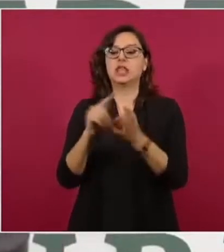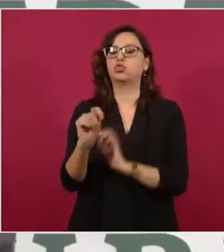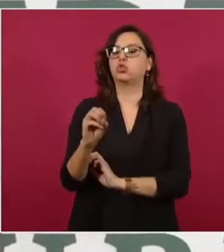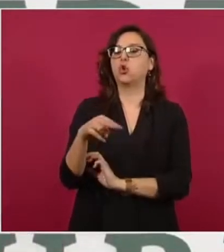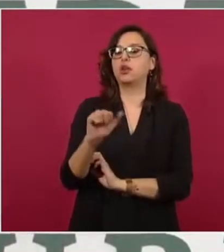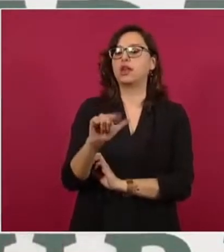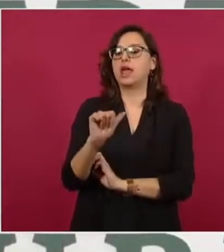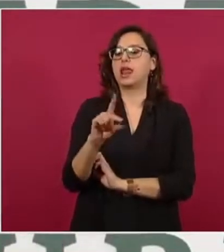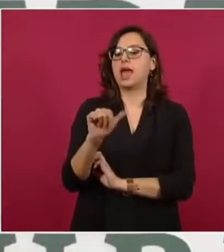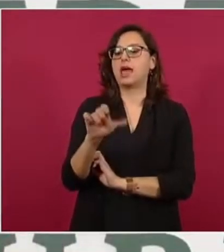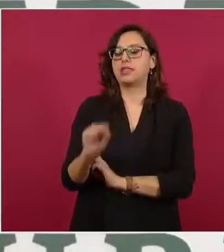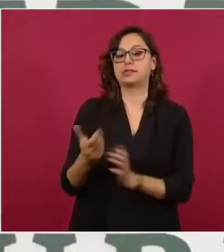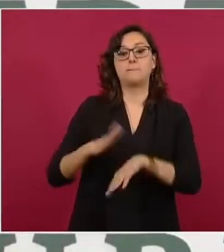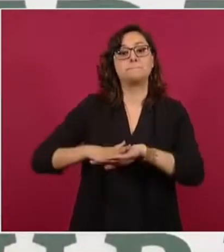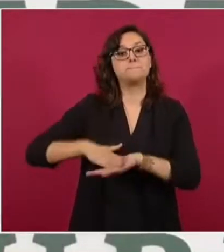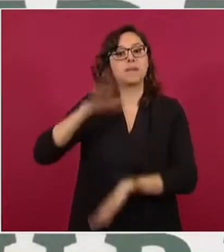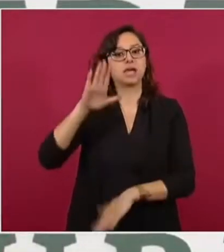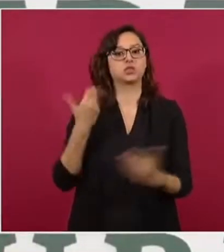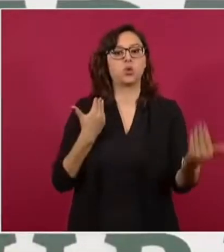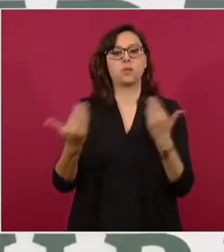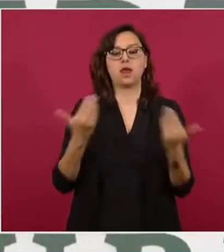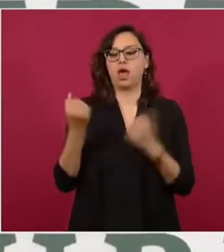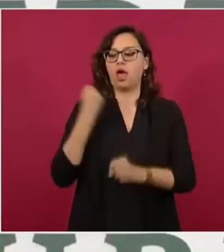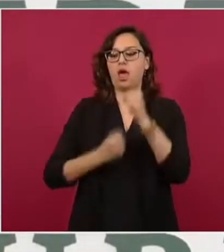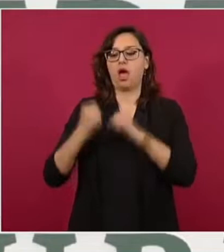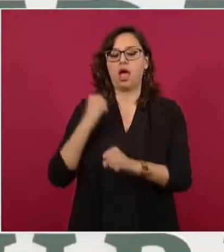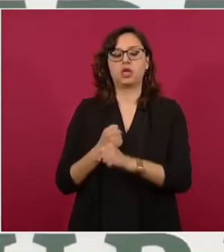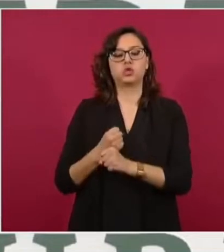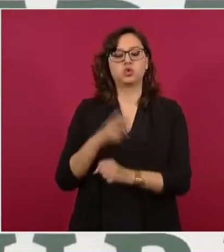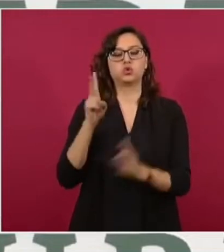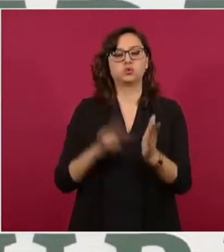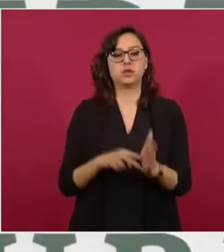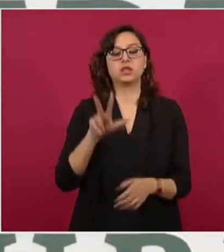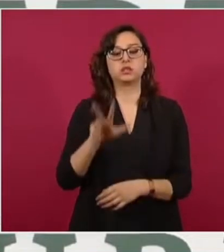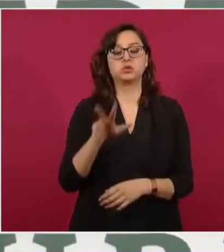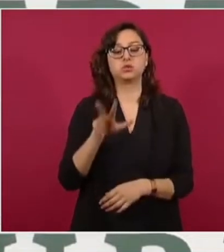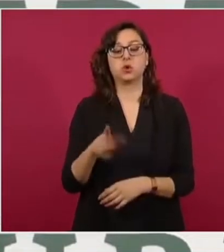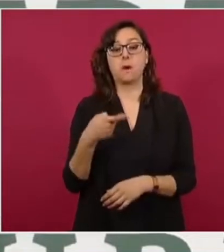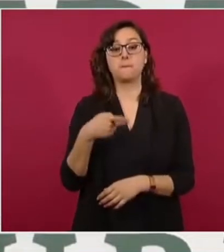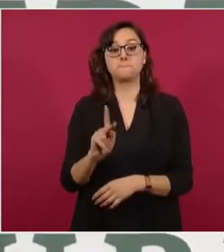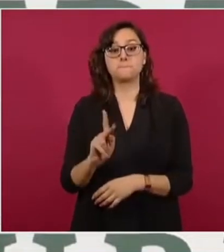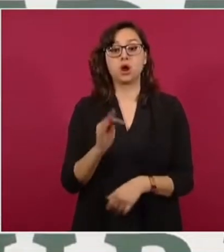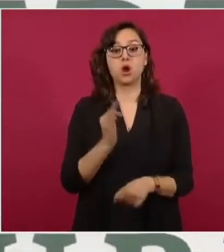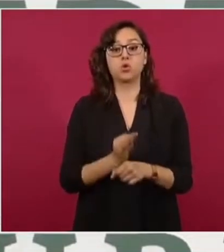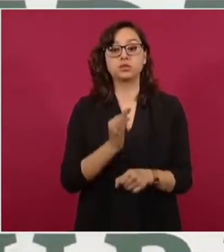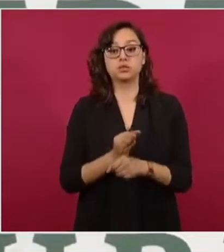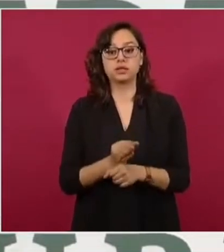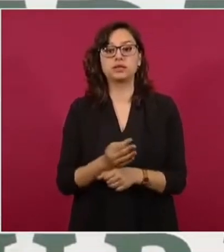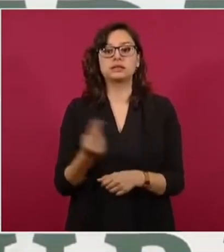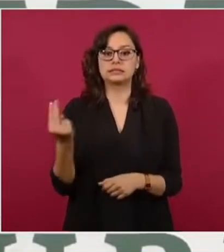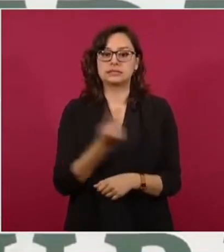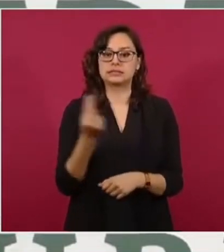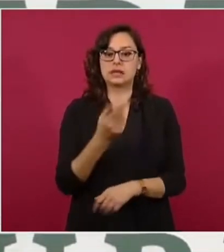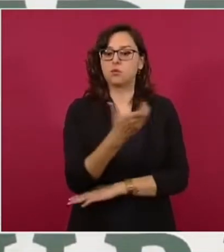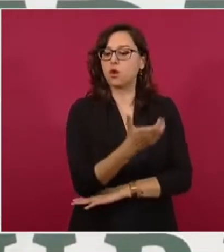comparación con 2018. No obstante, es indispensable destinar más apoyos al